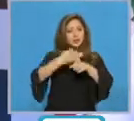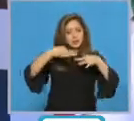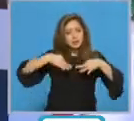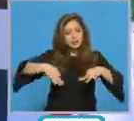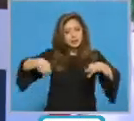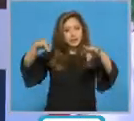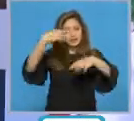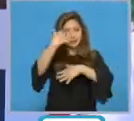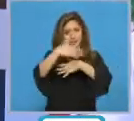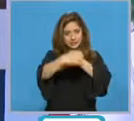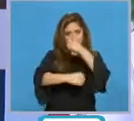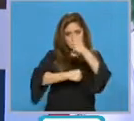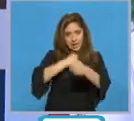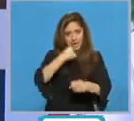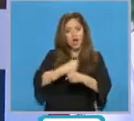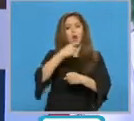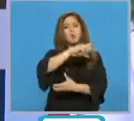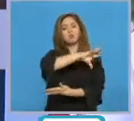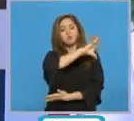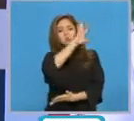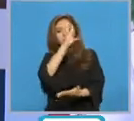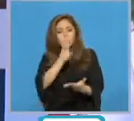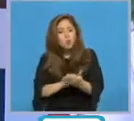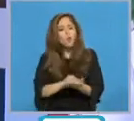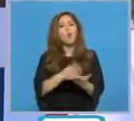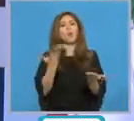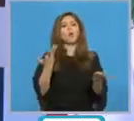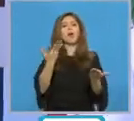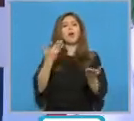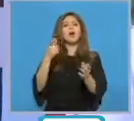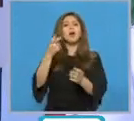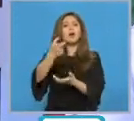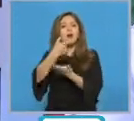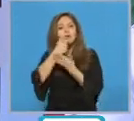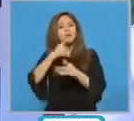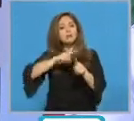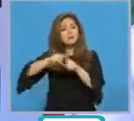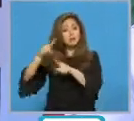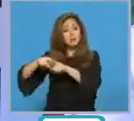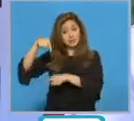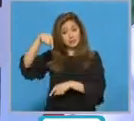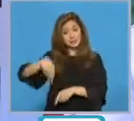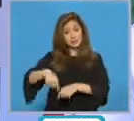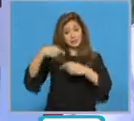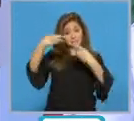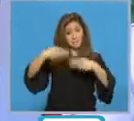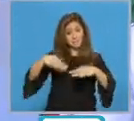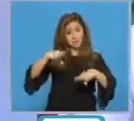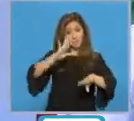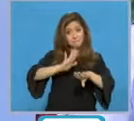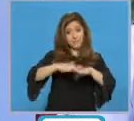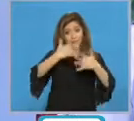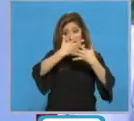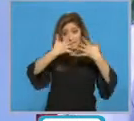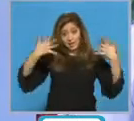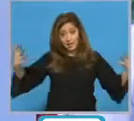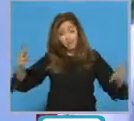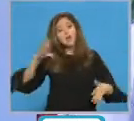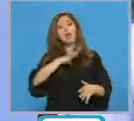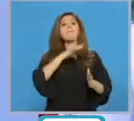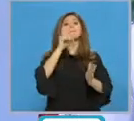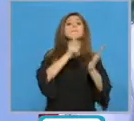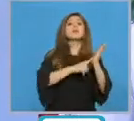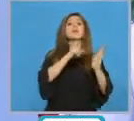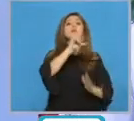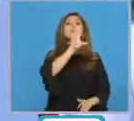bodas. Mucha ropa, ¿no? También. Así es el mercado más grande de México. Cuenta con 1046